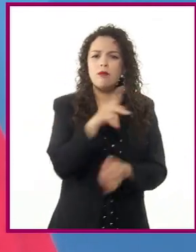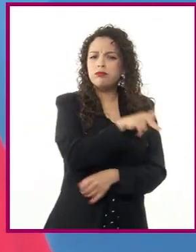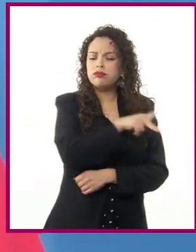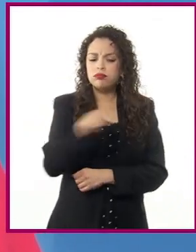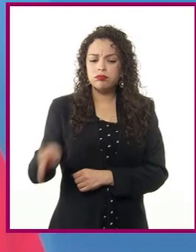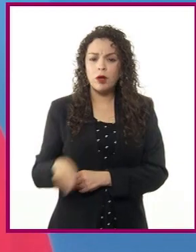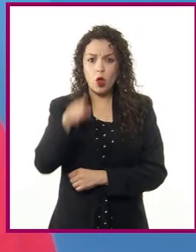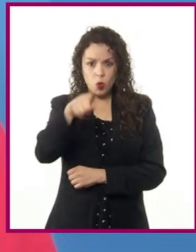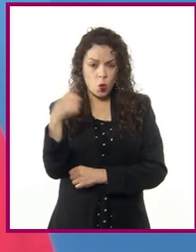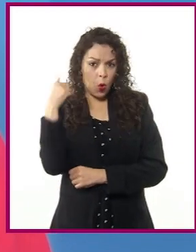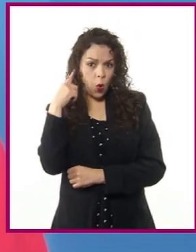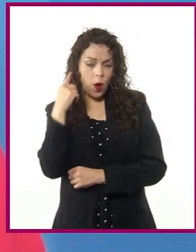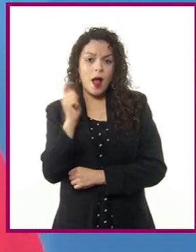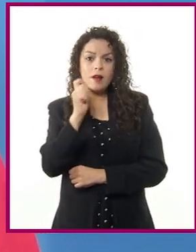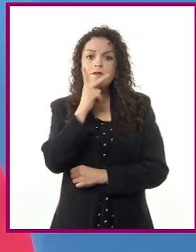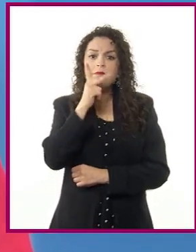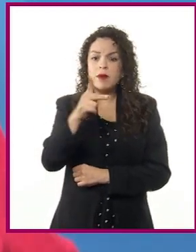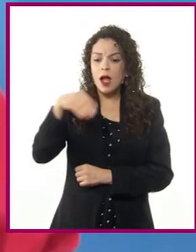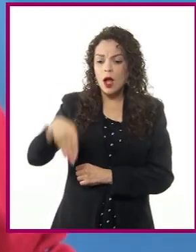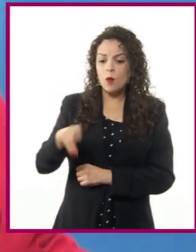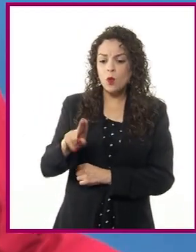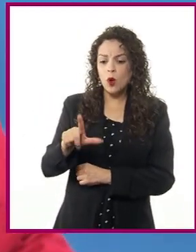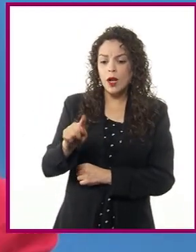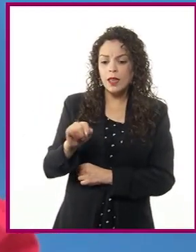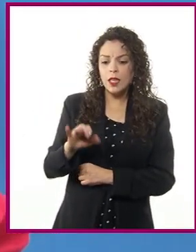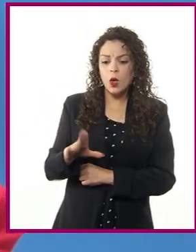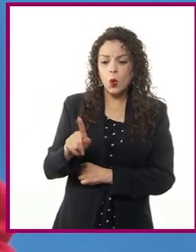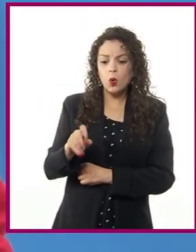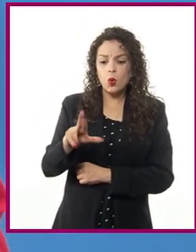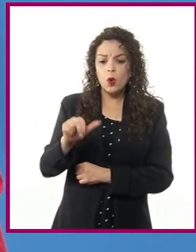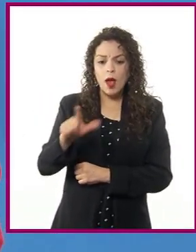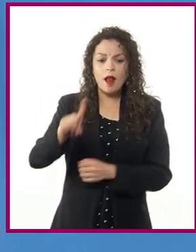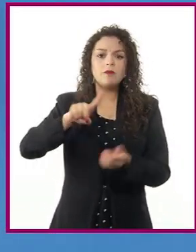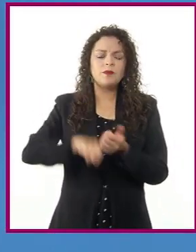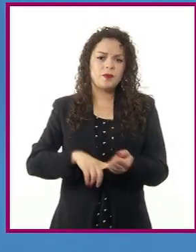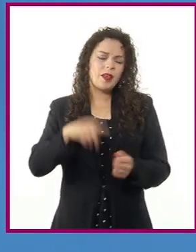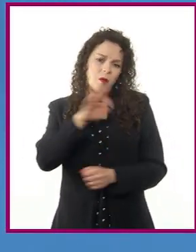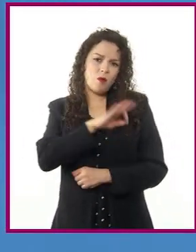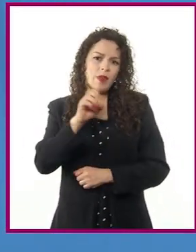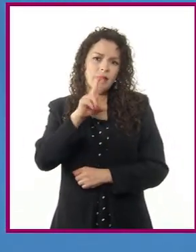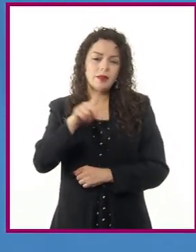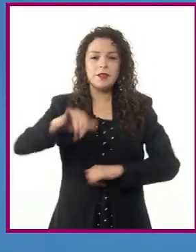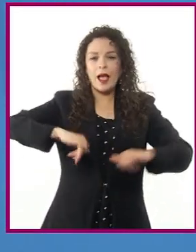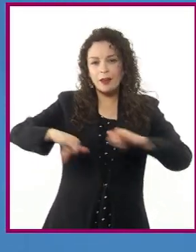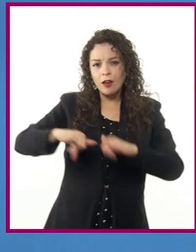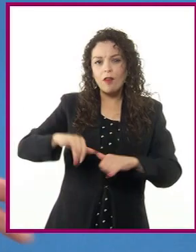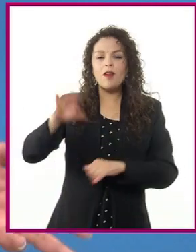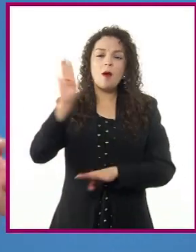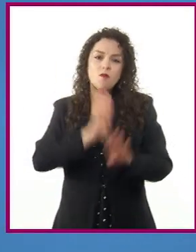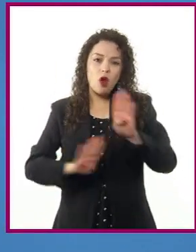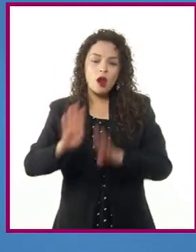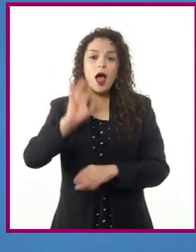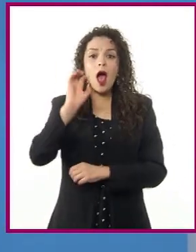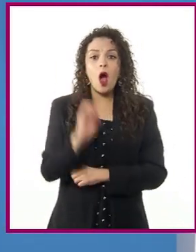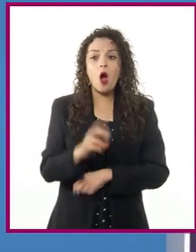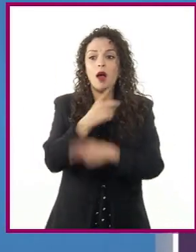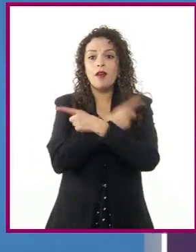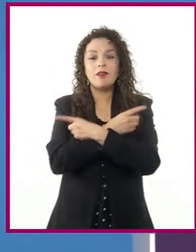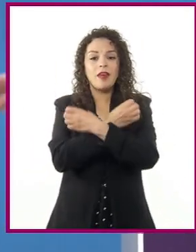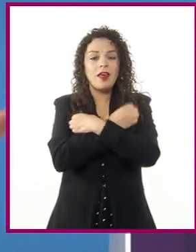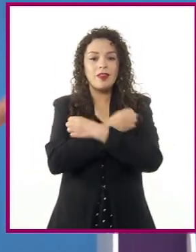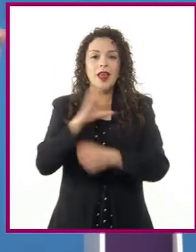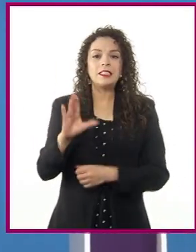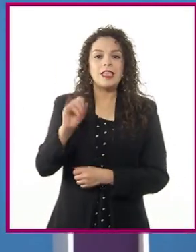término multicultural en la asignatura de geografía o en formación cívica e incluso en biología, ya que es un tema que